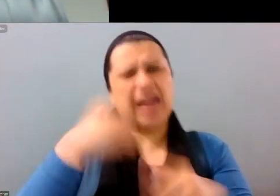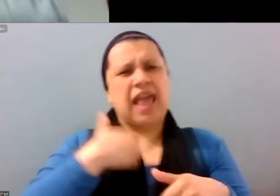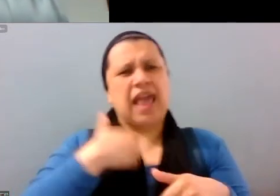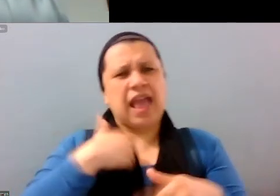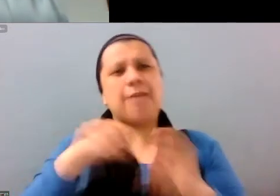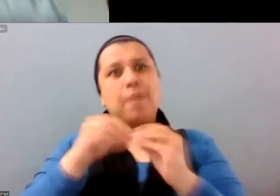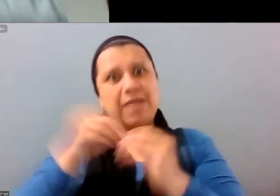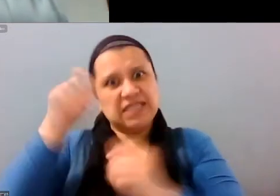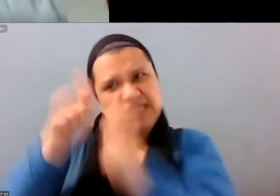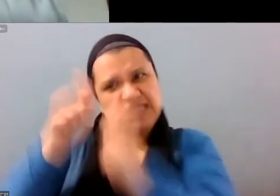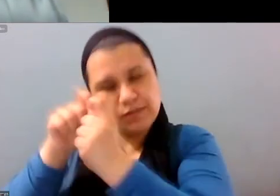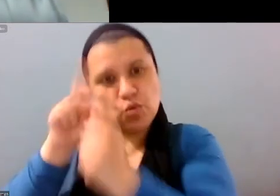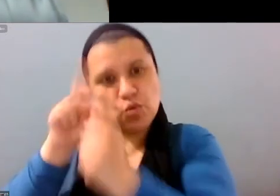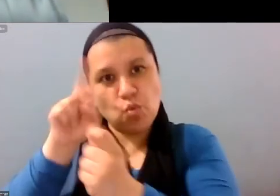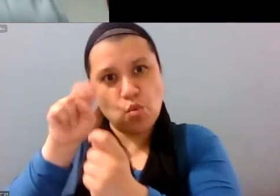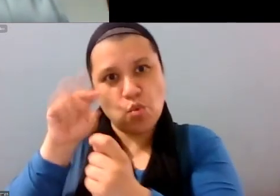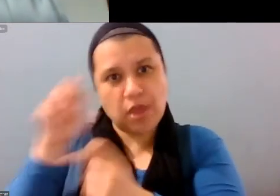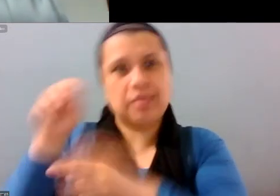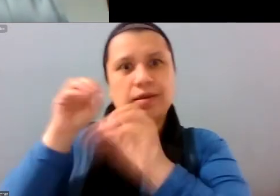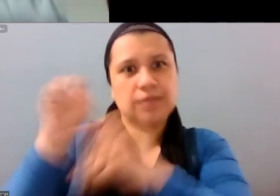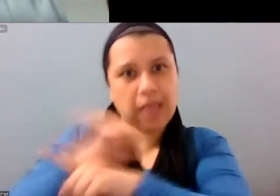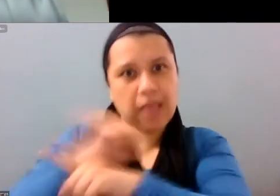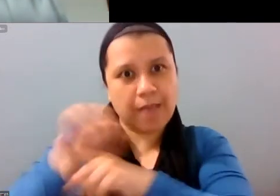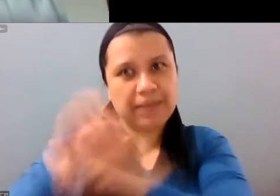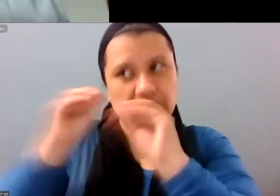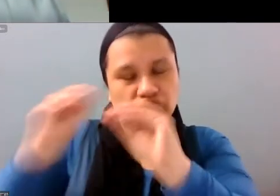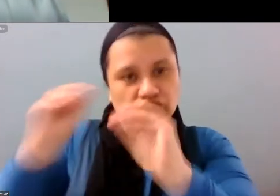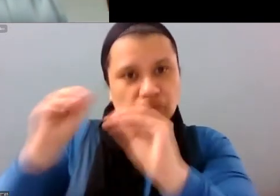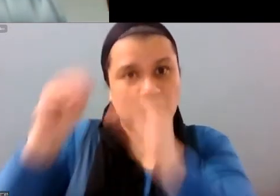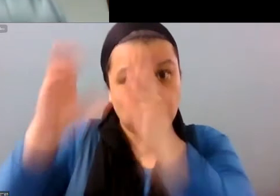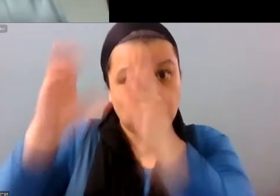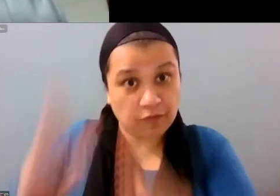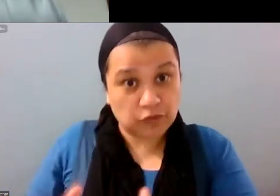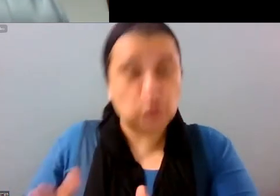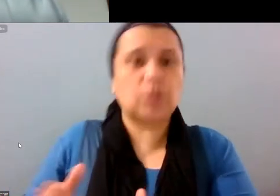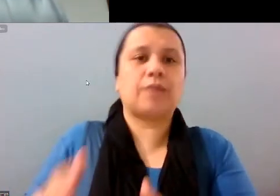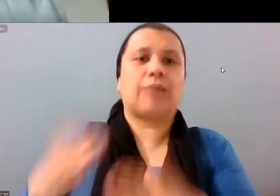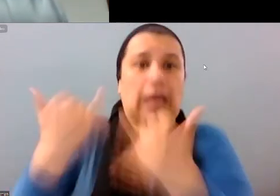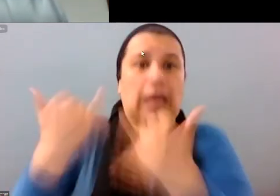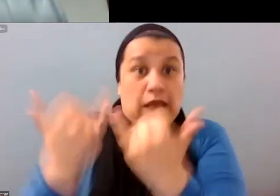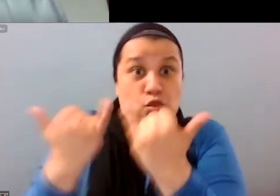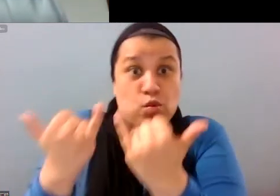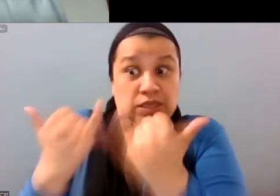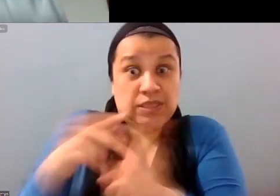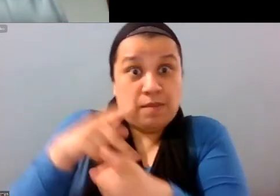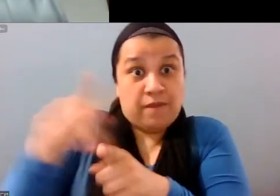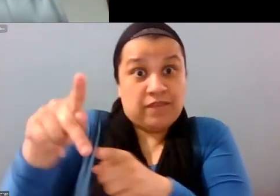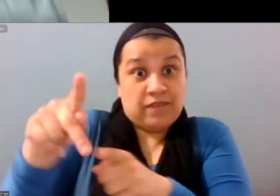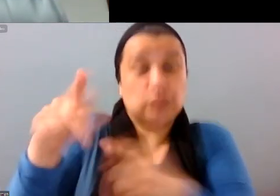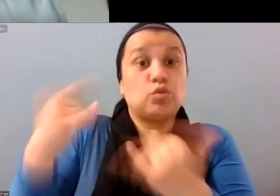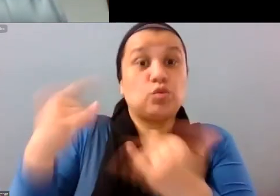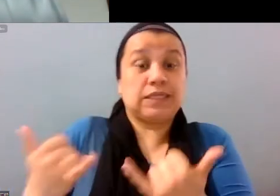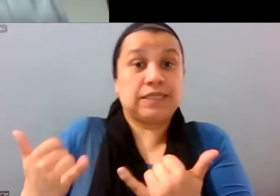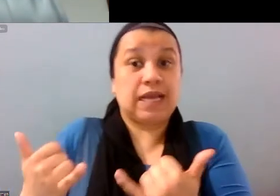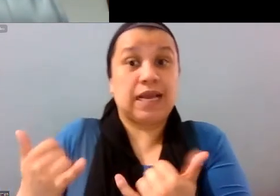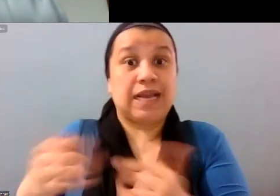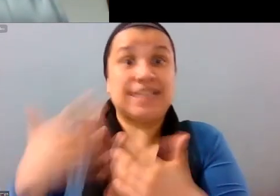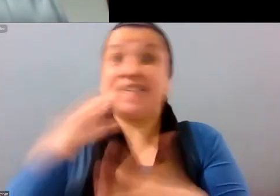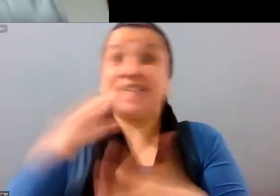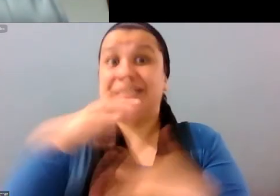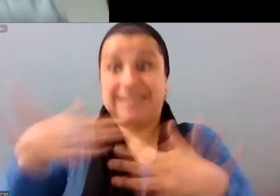de capacitación al cuerpo docente de actualización profesional quienes ya están graduados evidentemente